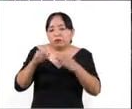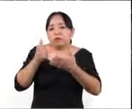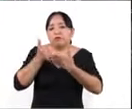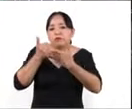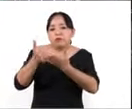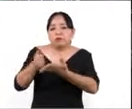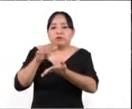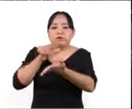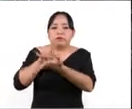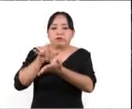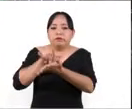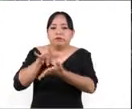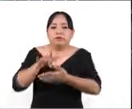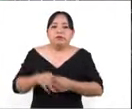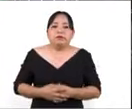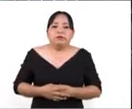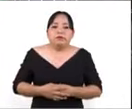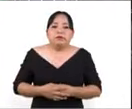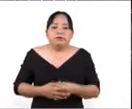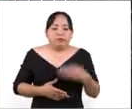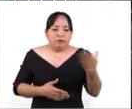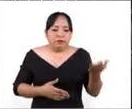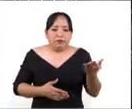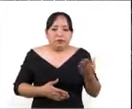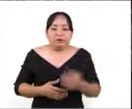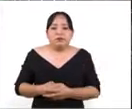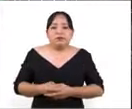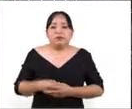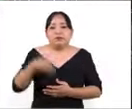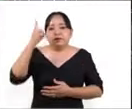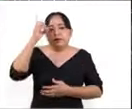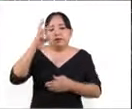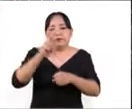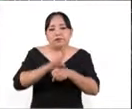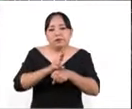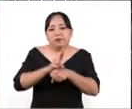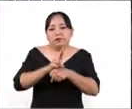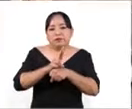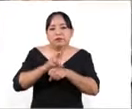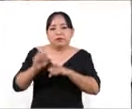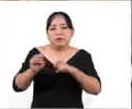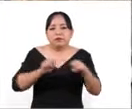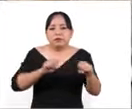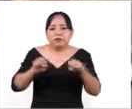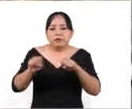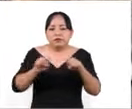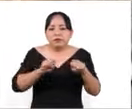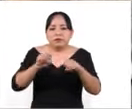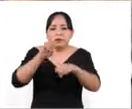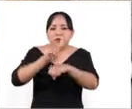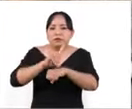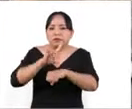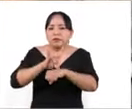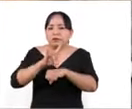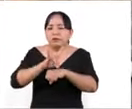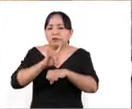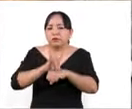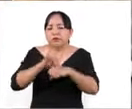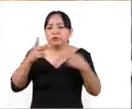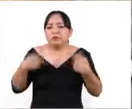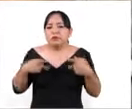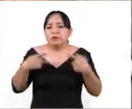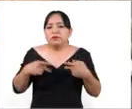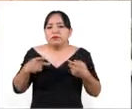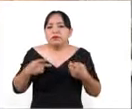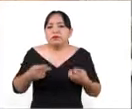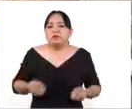ASIR. ¿Qué tal? Buenas tardes. Doctora, sobre el simulacro, ¿cuántas personas participaron y cuántos inmuebles se sumaron